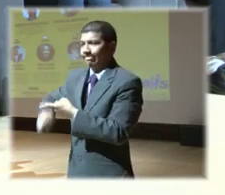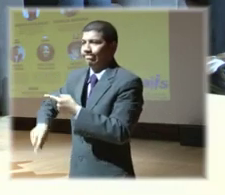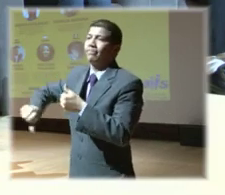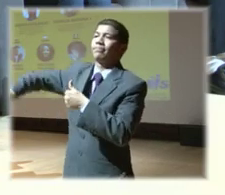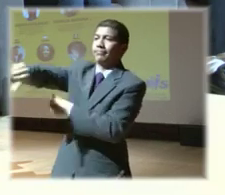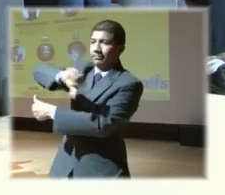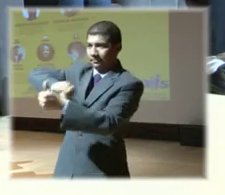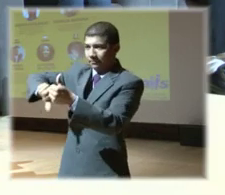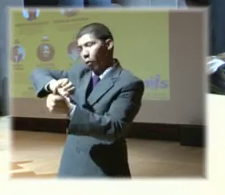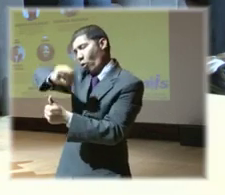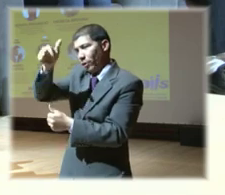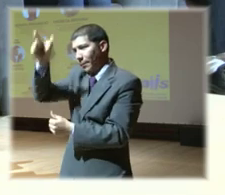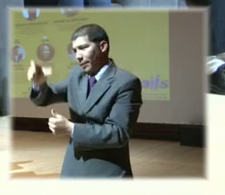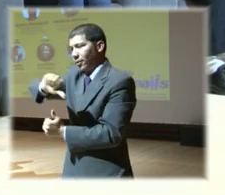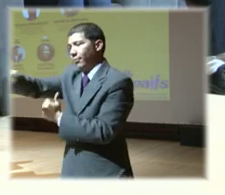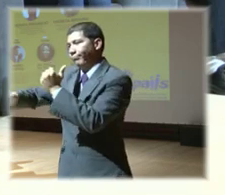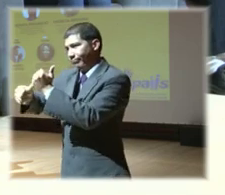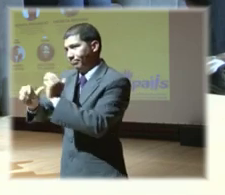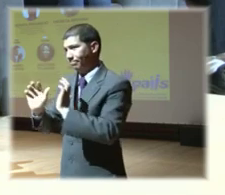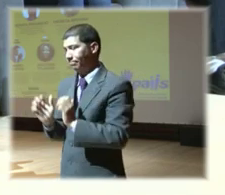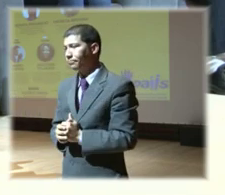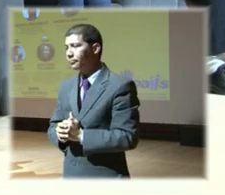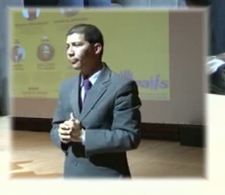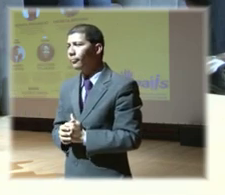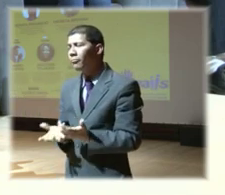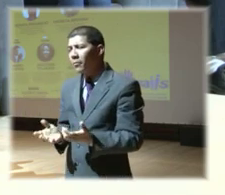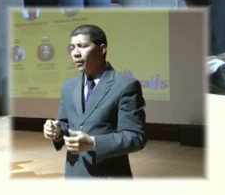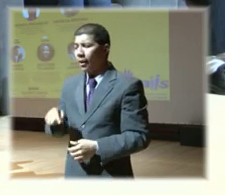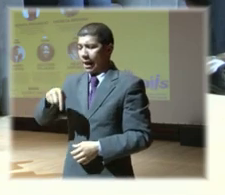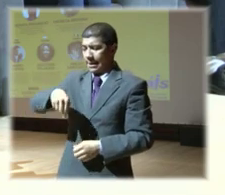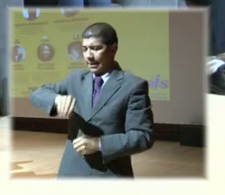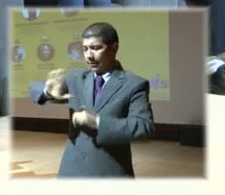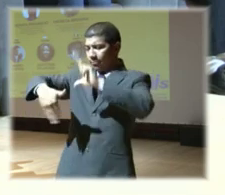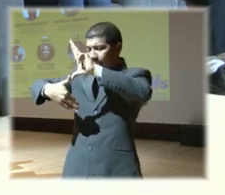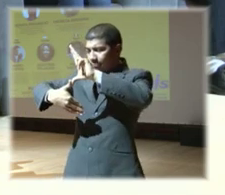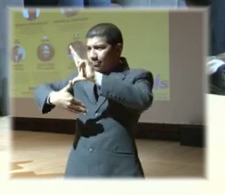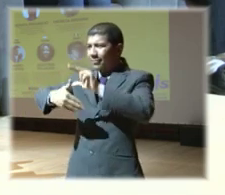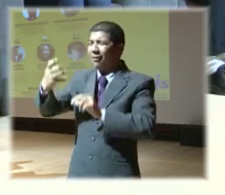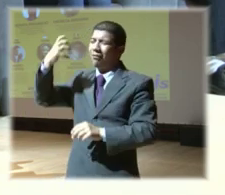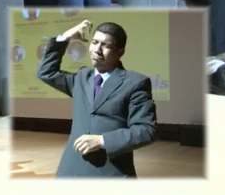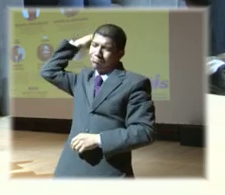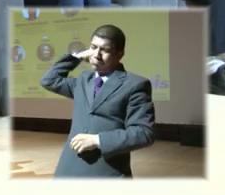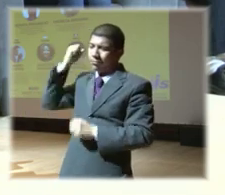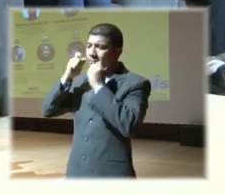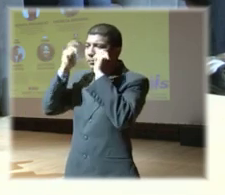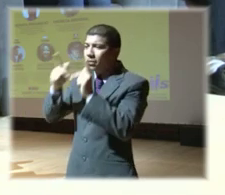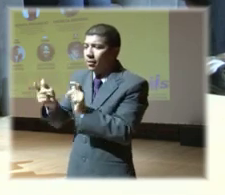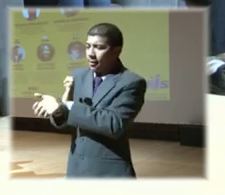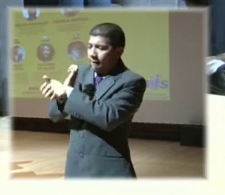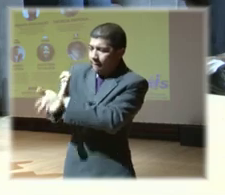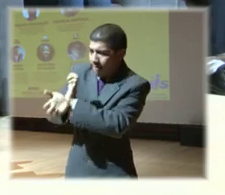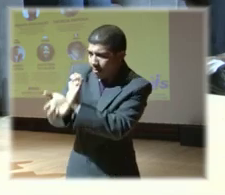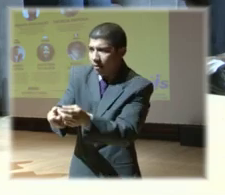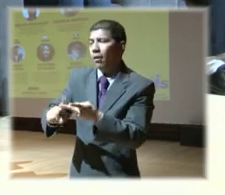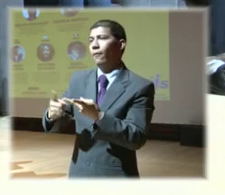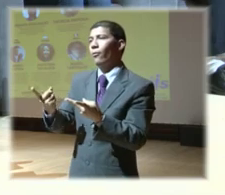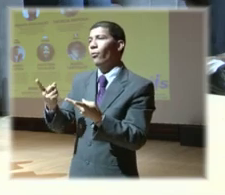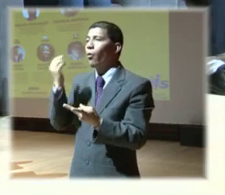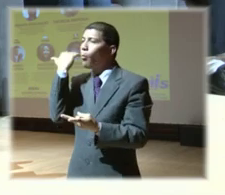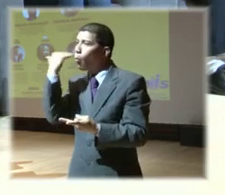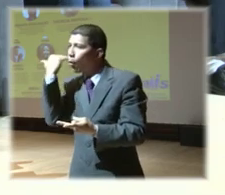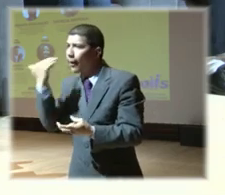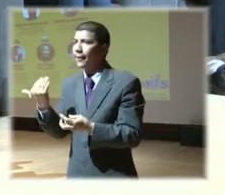legalmente. Desde el derecho romano, del cual somos herederos en Latinoamérica, los esclavos, las mujeres, las personas con discapacidad y quienes